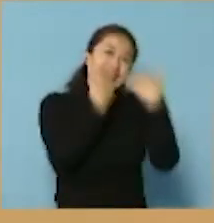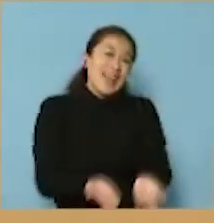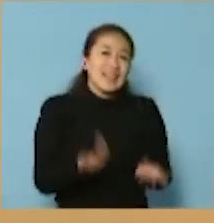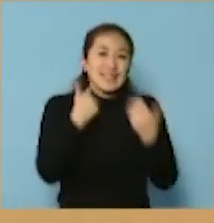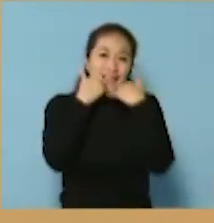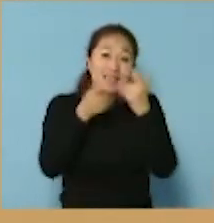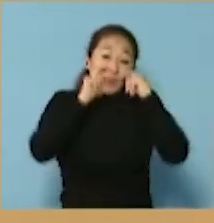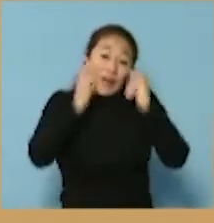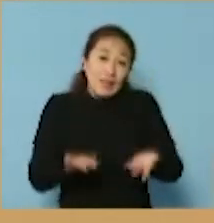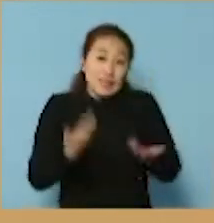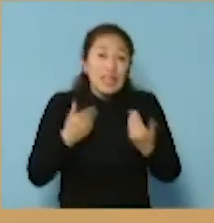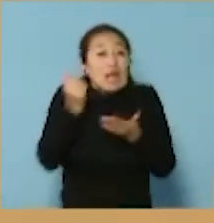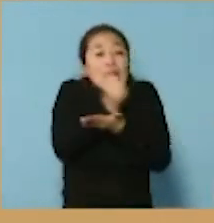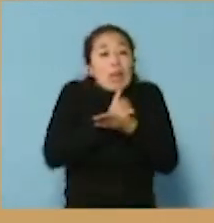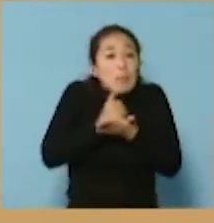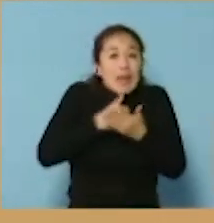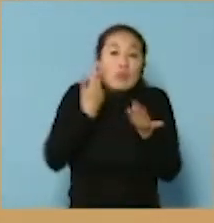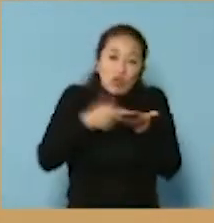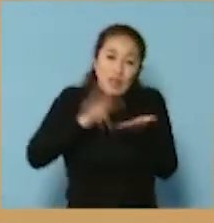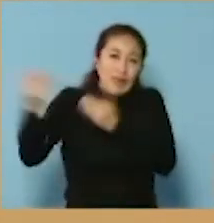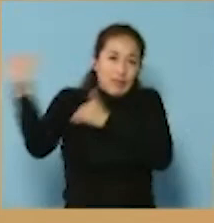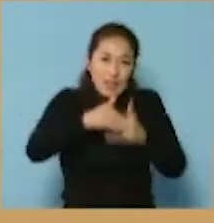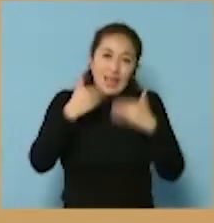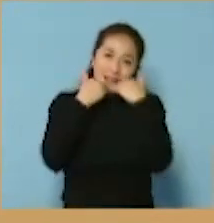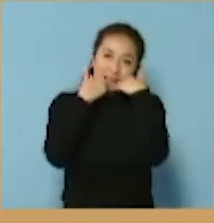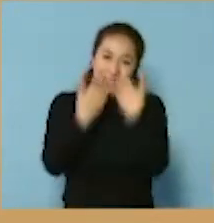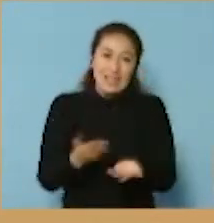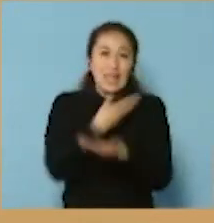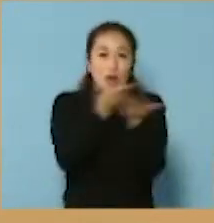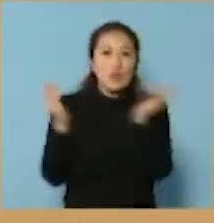gracias por su visita y esperamos que se repita bueno muchas gracias a ustedes puede invitar